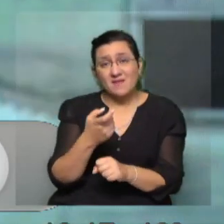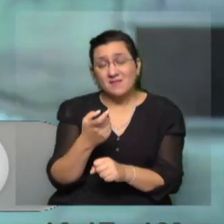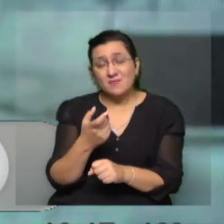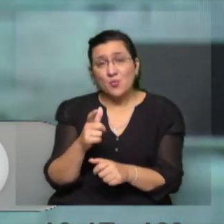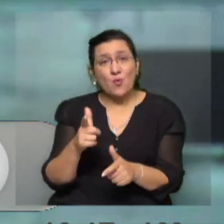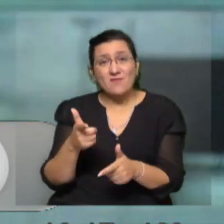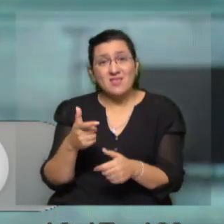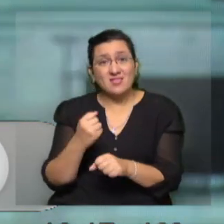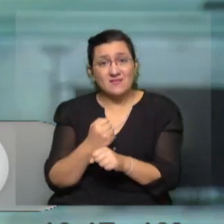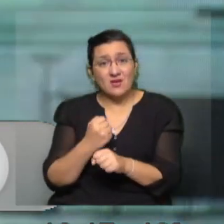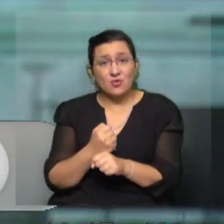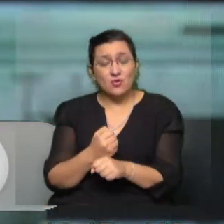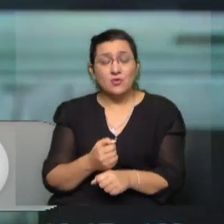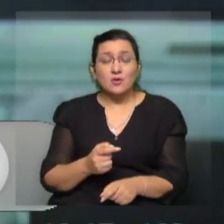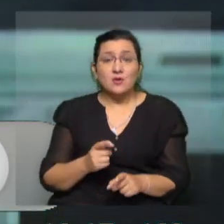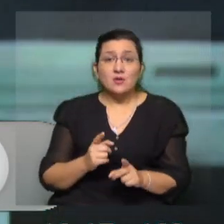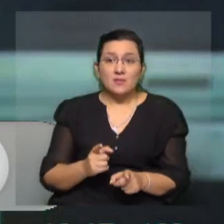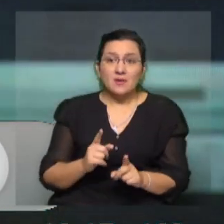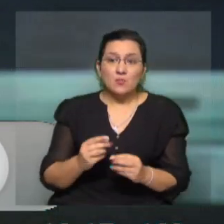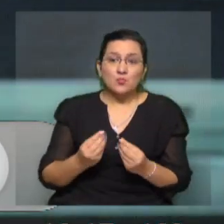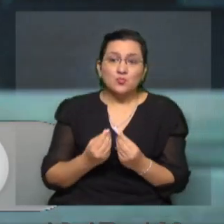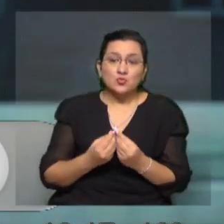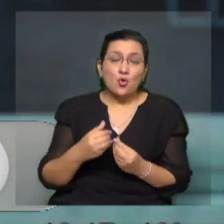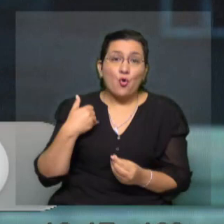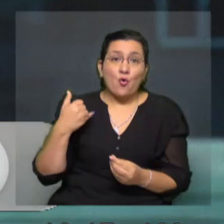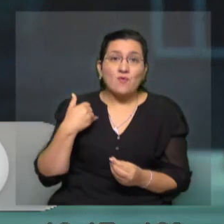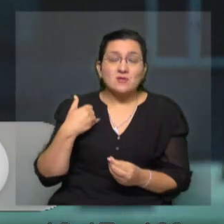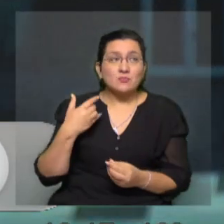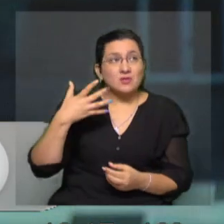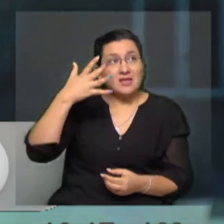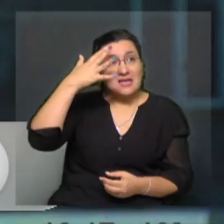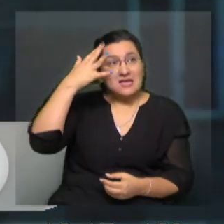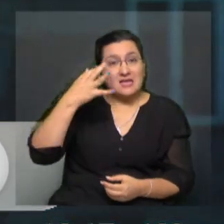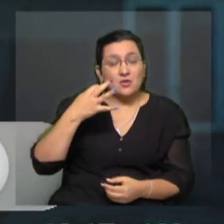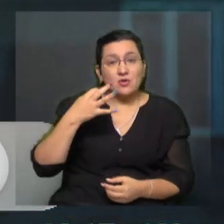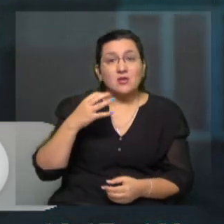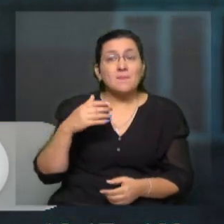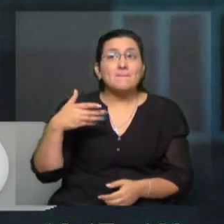también con mucha gente juvenil, porque creo que gente mayor que quedaba yo,